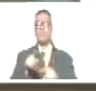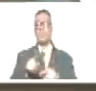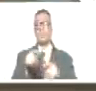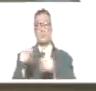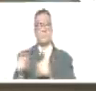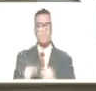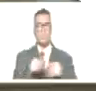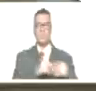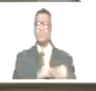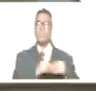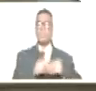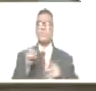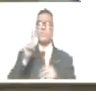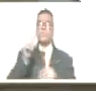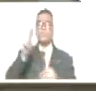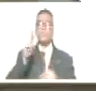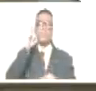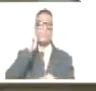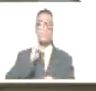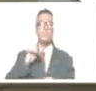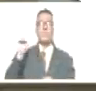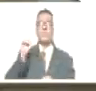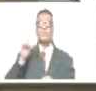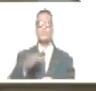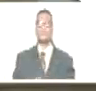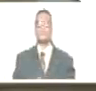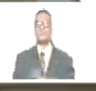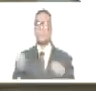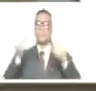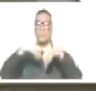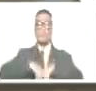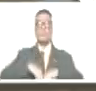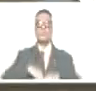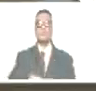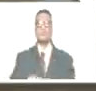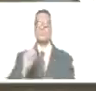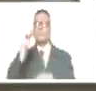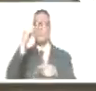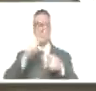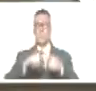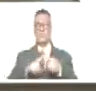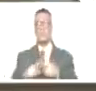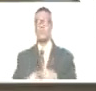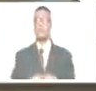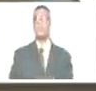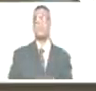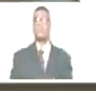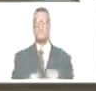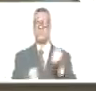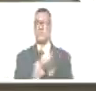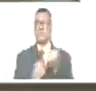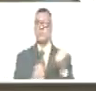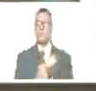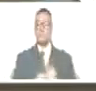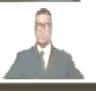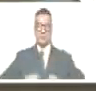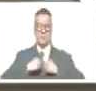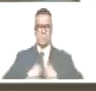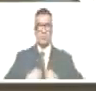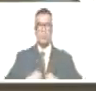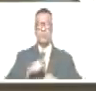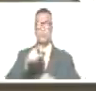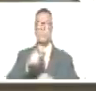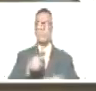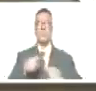de la República Bolivariana de Venezuela. Acuerda, primero, respaldar categóricamente las acciones